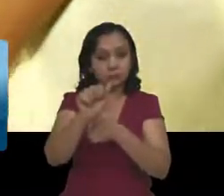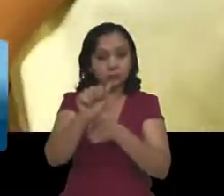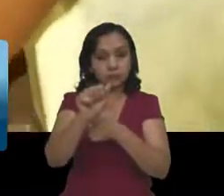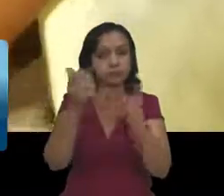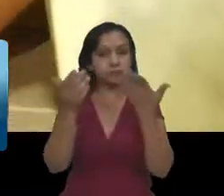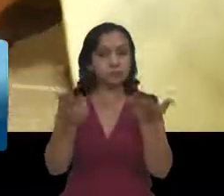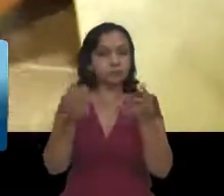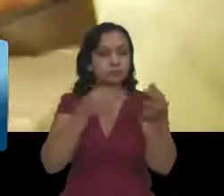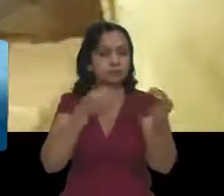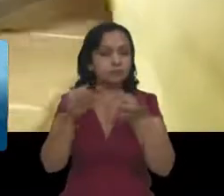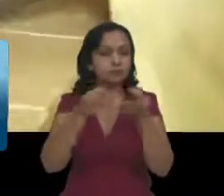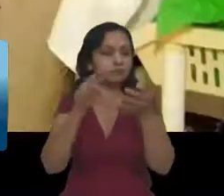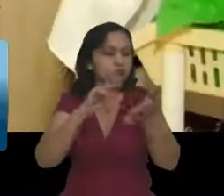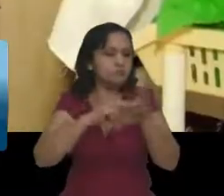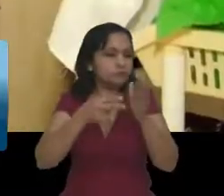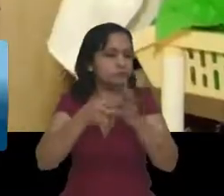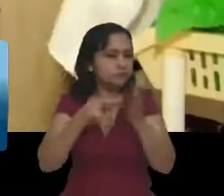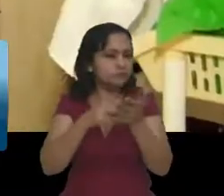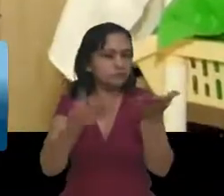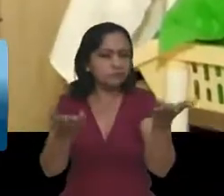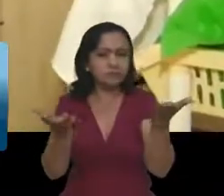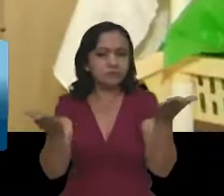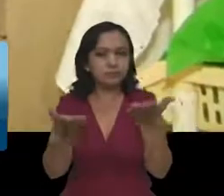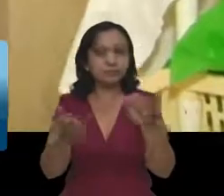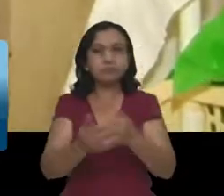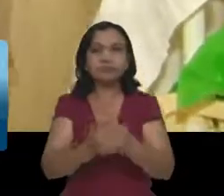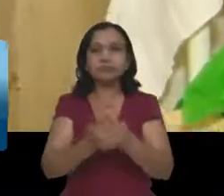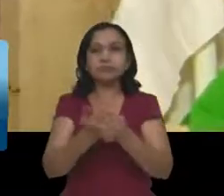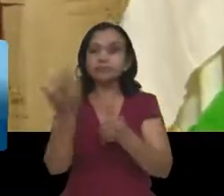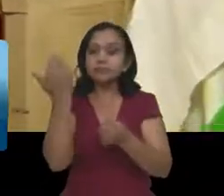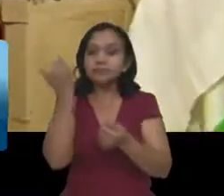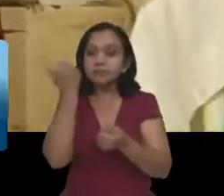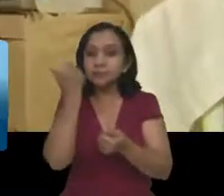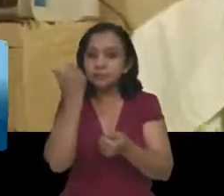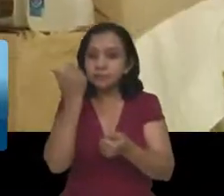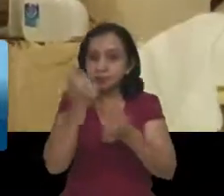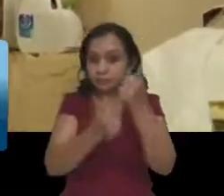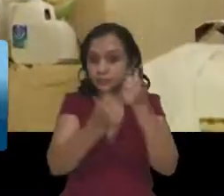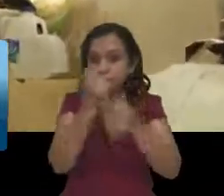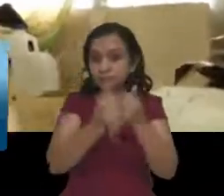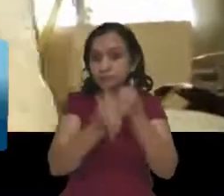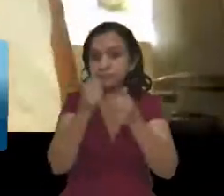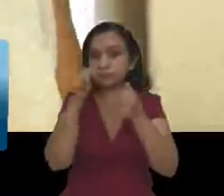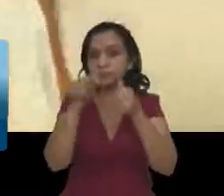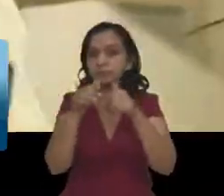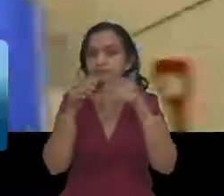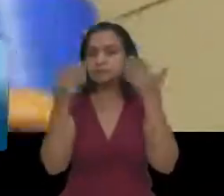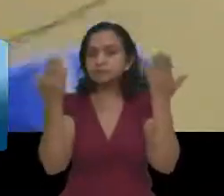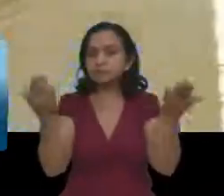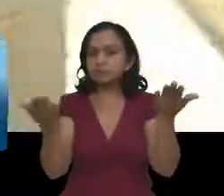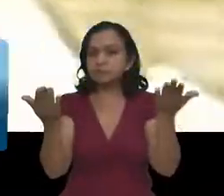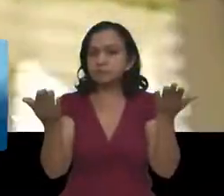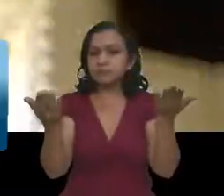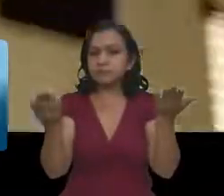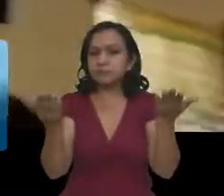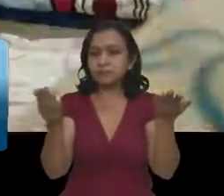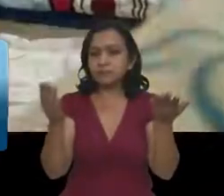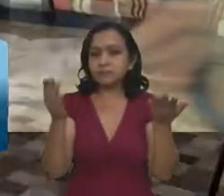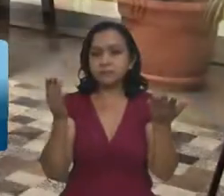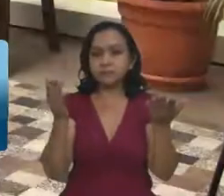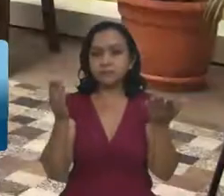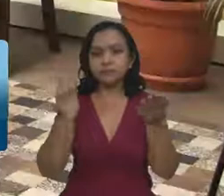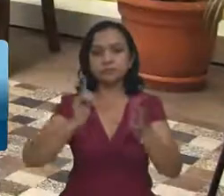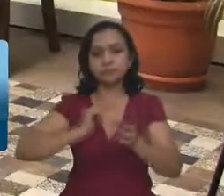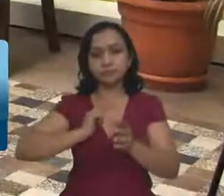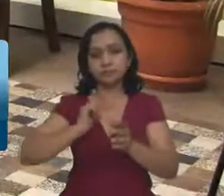vez nos implica cómo. Sí, esta es una afectación en donde prácticamente tiene un